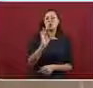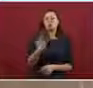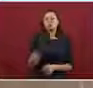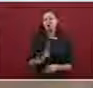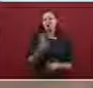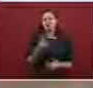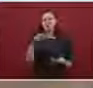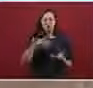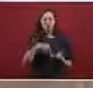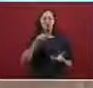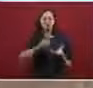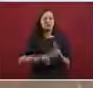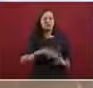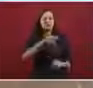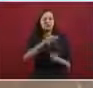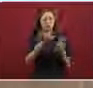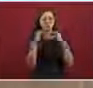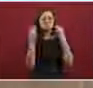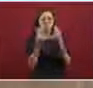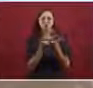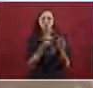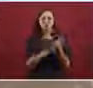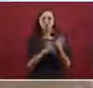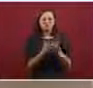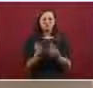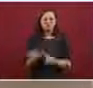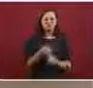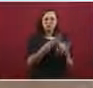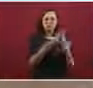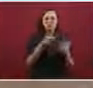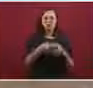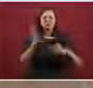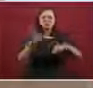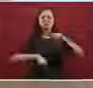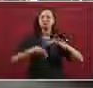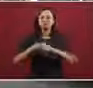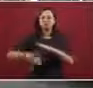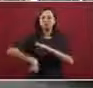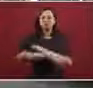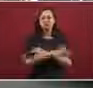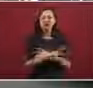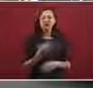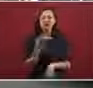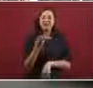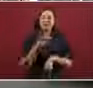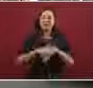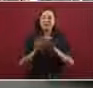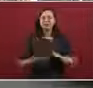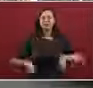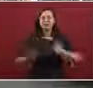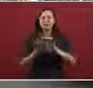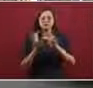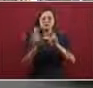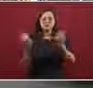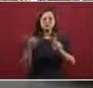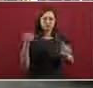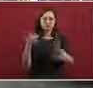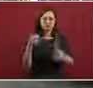vinculaban a los delitos de delincuencia organizada y secuestro. Ese es el tema fundamental. Es.